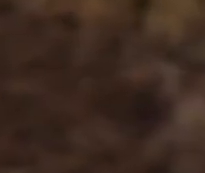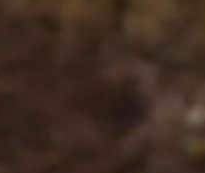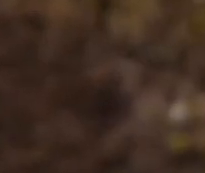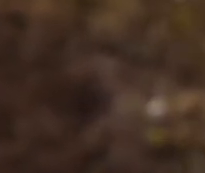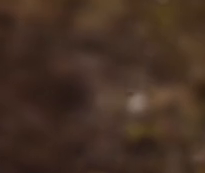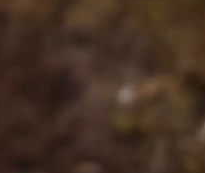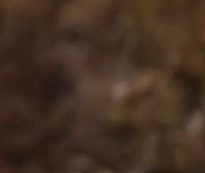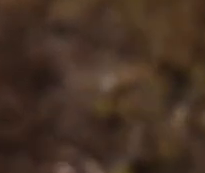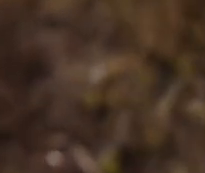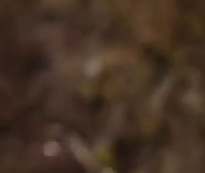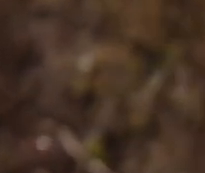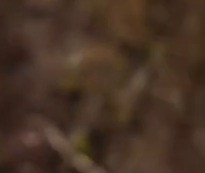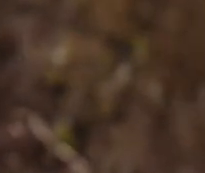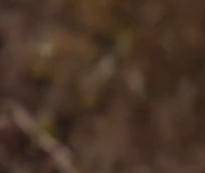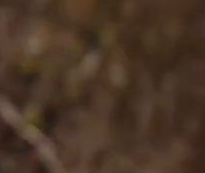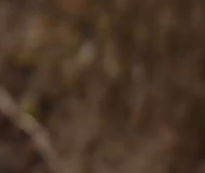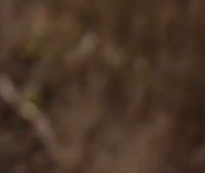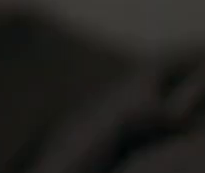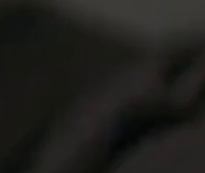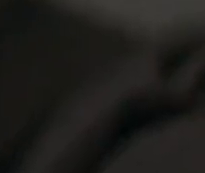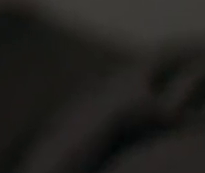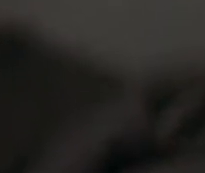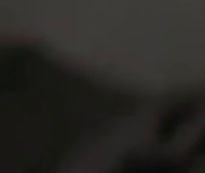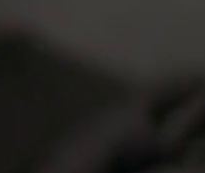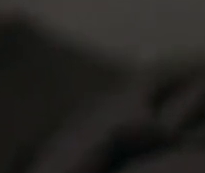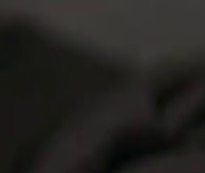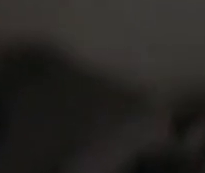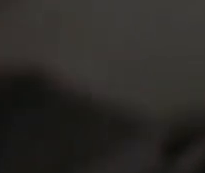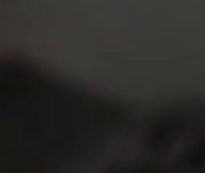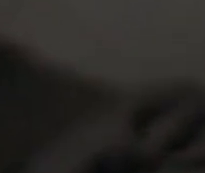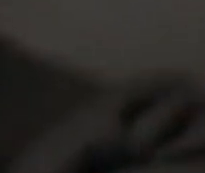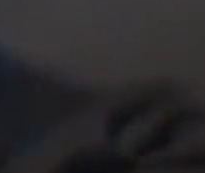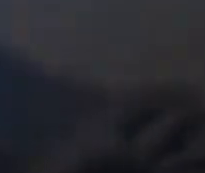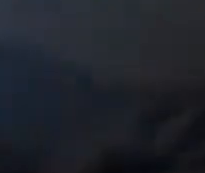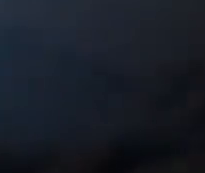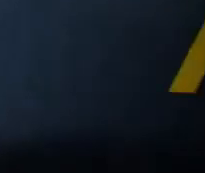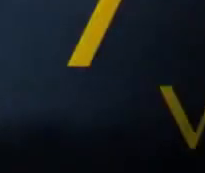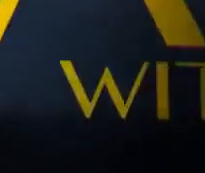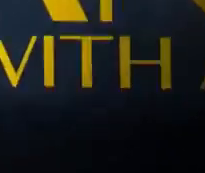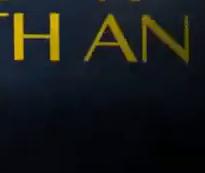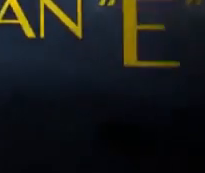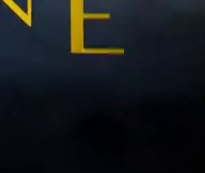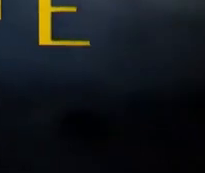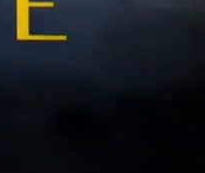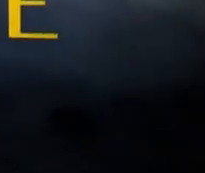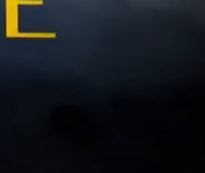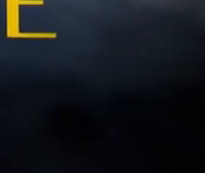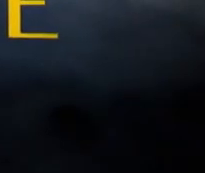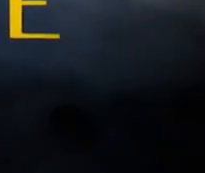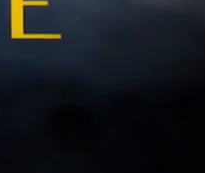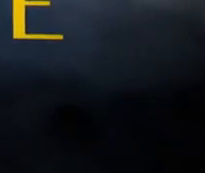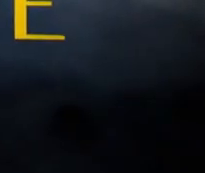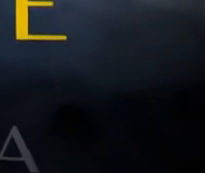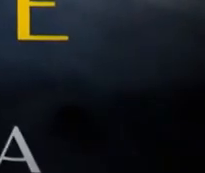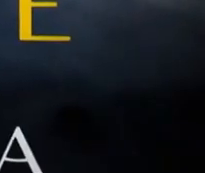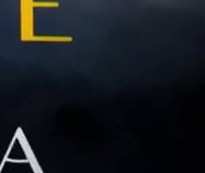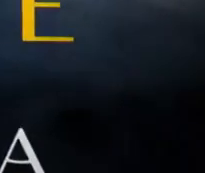puedo describir el gusto que me da conocerte. A un lado, muñeca de trapo. Eres una basura insignificante.